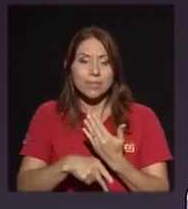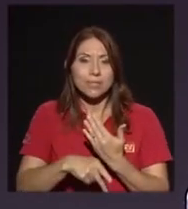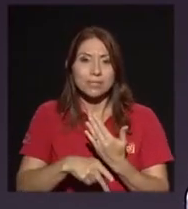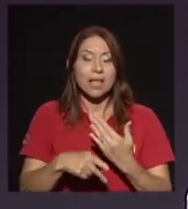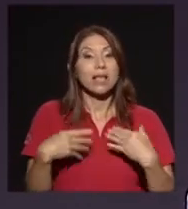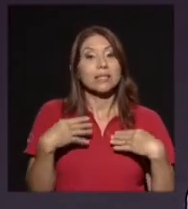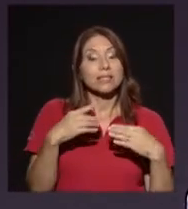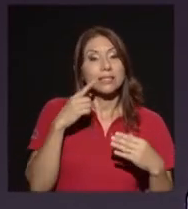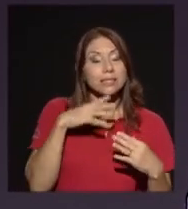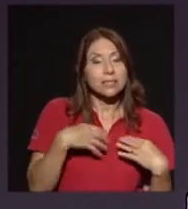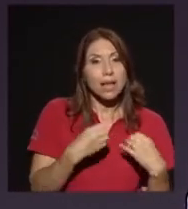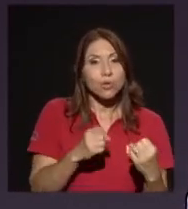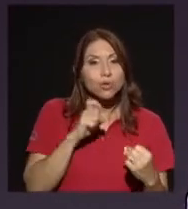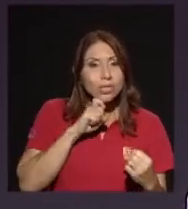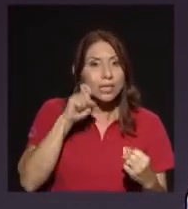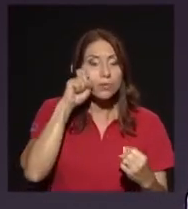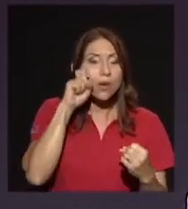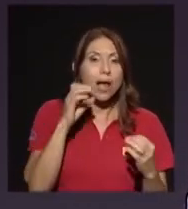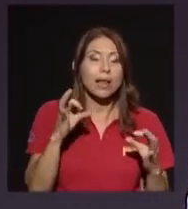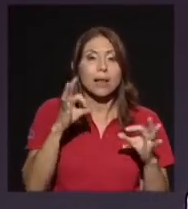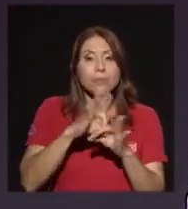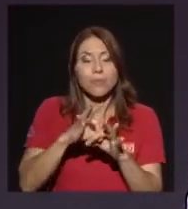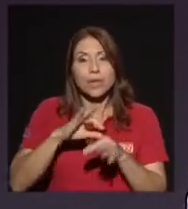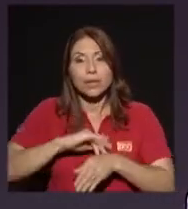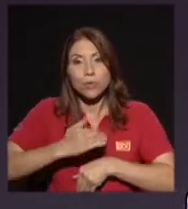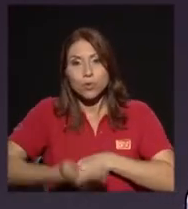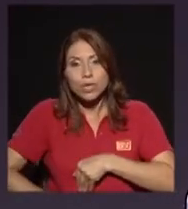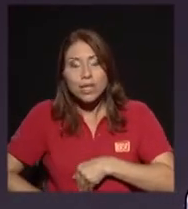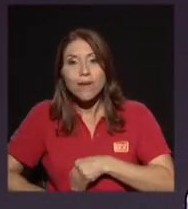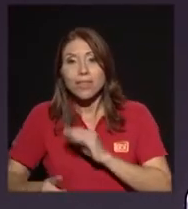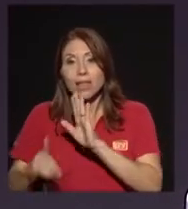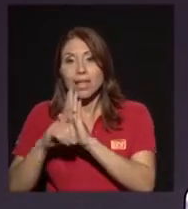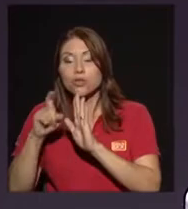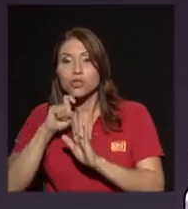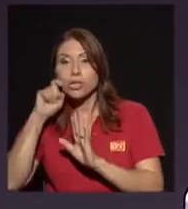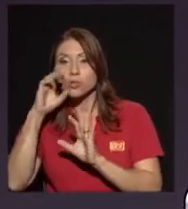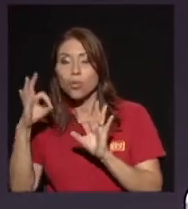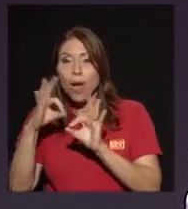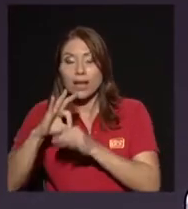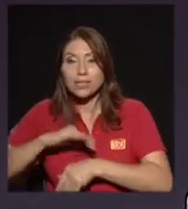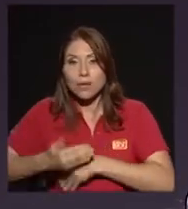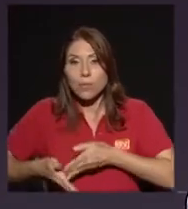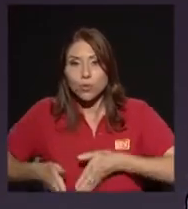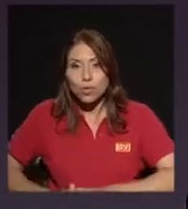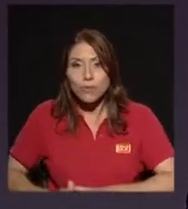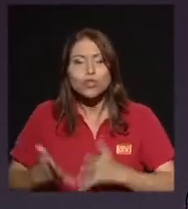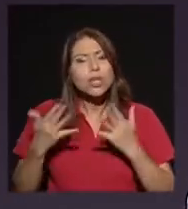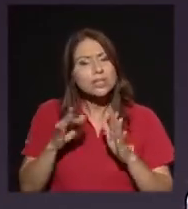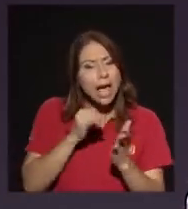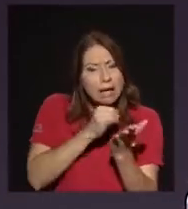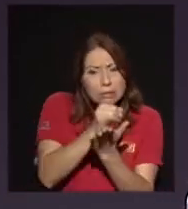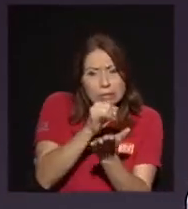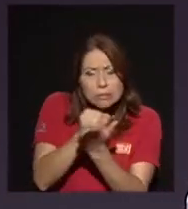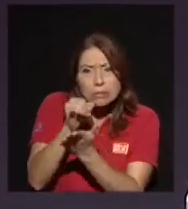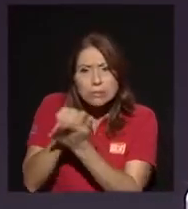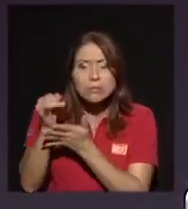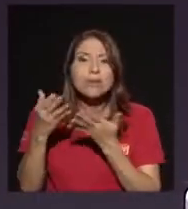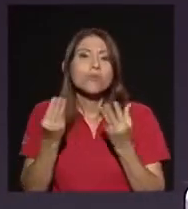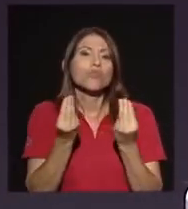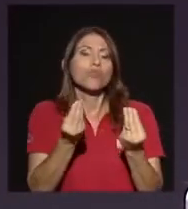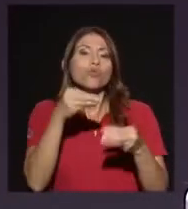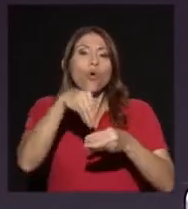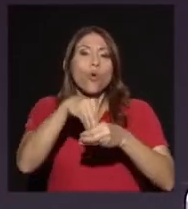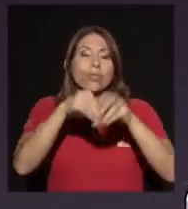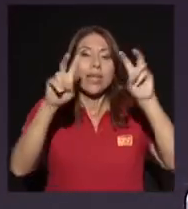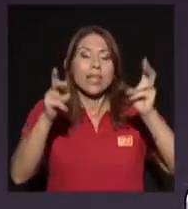reproductiva, derechos sexuales y derechos reproductivos. Este diagnóstico, pues, lo que indica es que hay mucho contenido biológico, fisiológico, de cómo